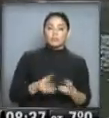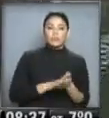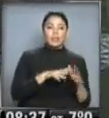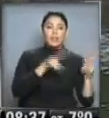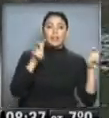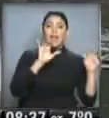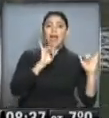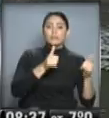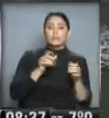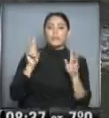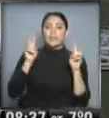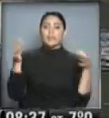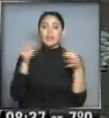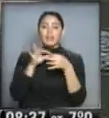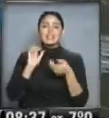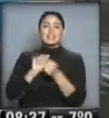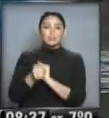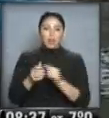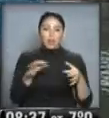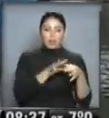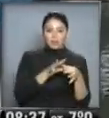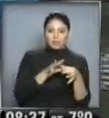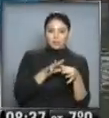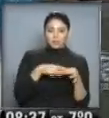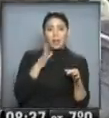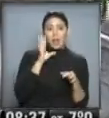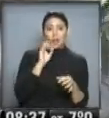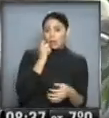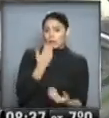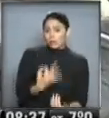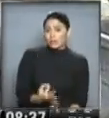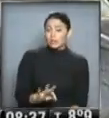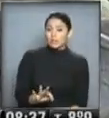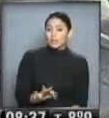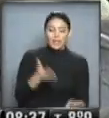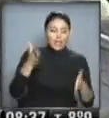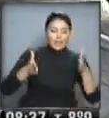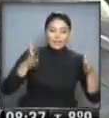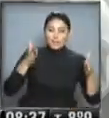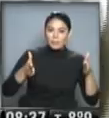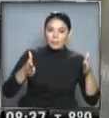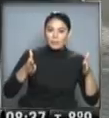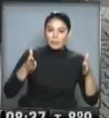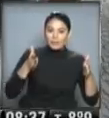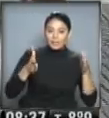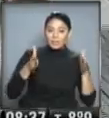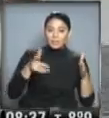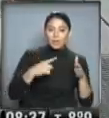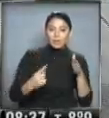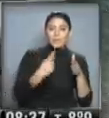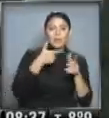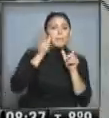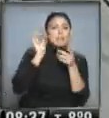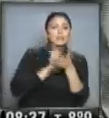adolescencia con la sexualidad que debería ser como mínimo algo hermoso en una etapa digamos en donde las primeras